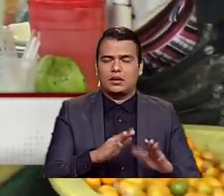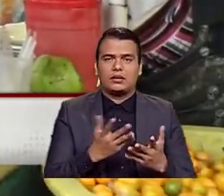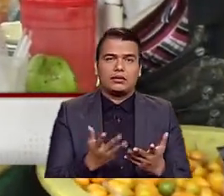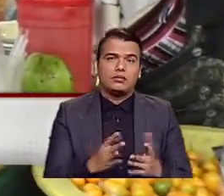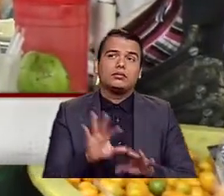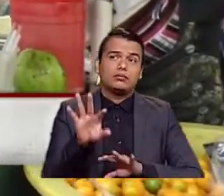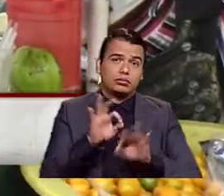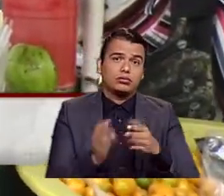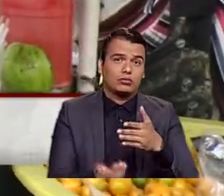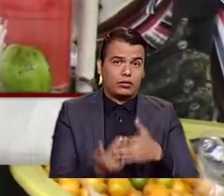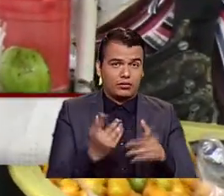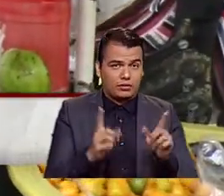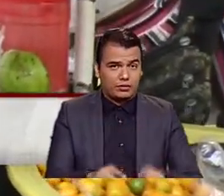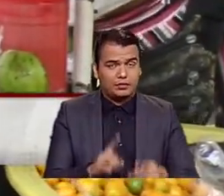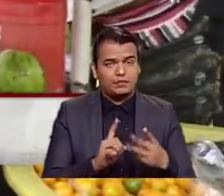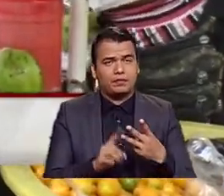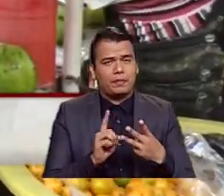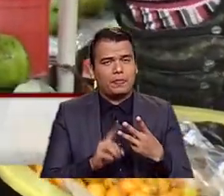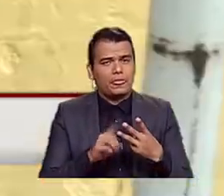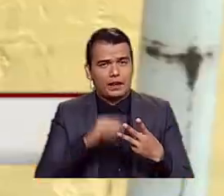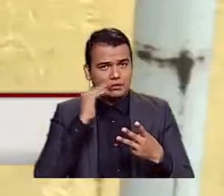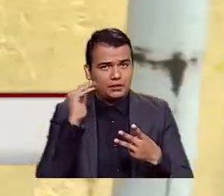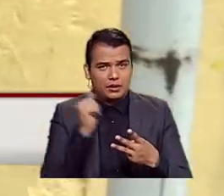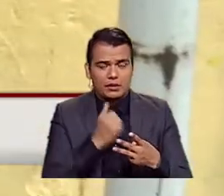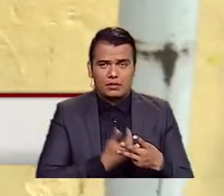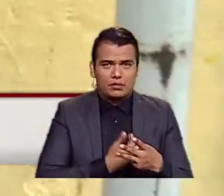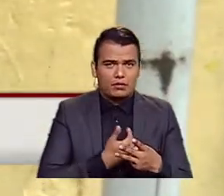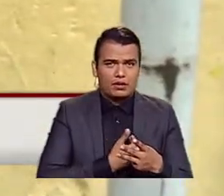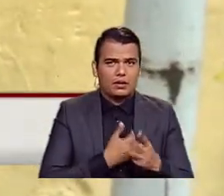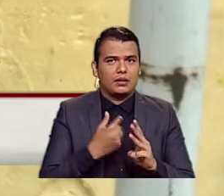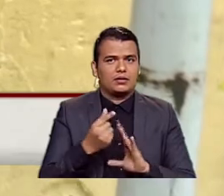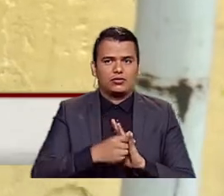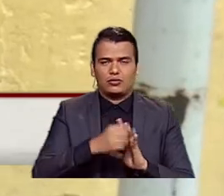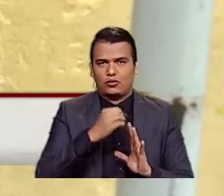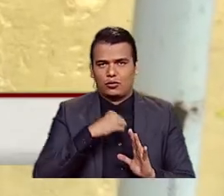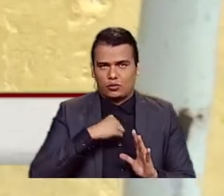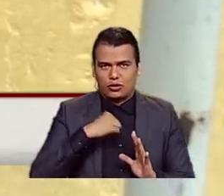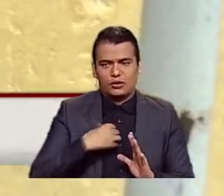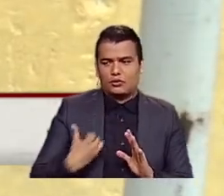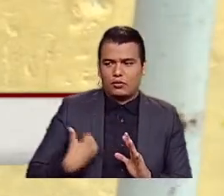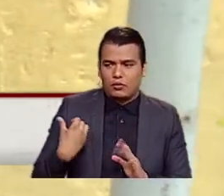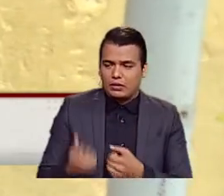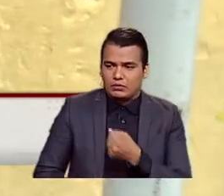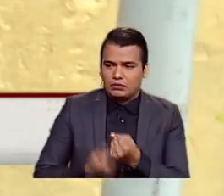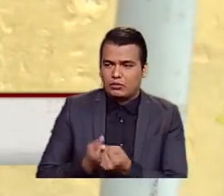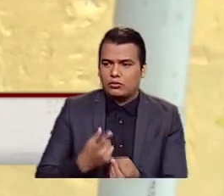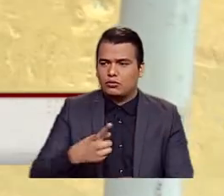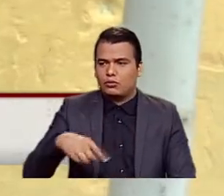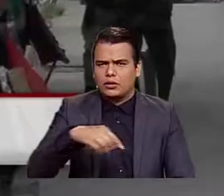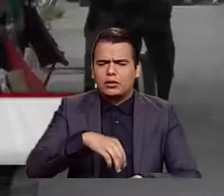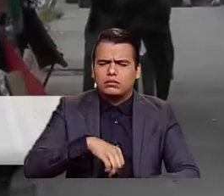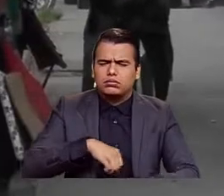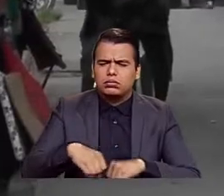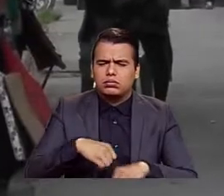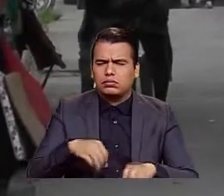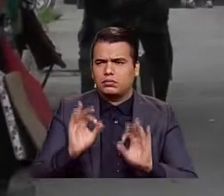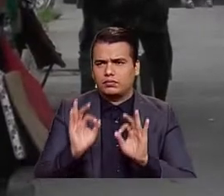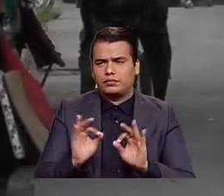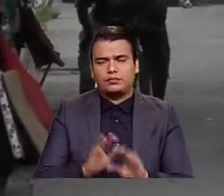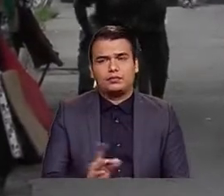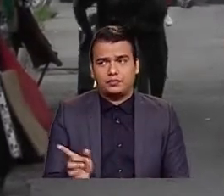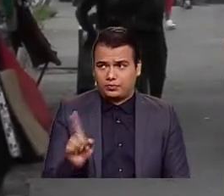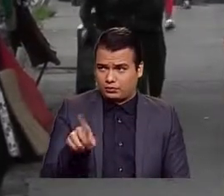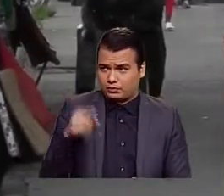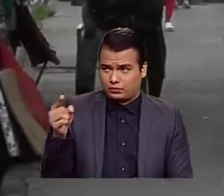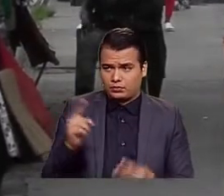jóvenes, madres, cabeza de familia y a toda la gente de Quibdó que tenga iniciativas para generar empleo en la ciudad de Quibdó. Muchas gracias, Wander. Harold